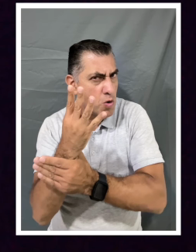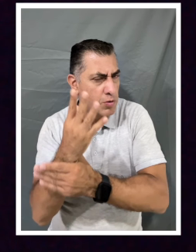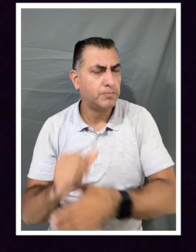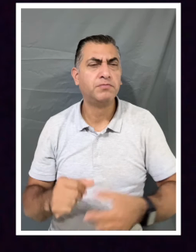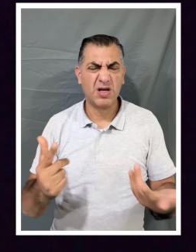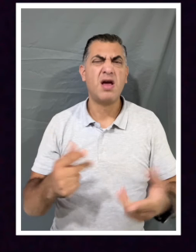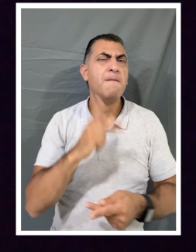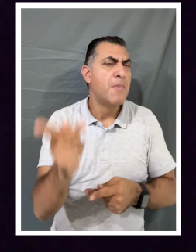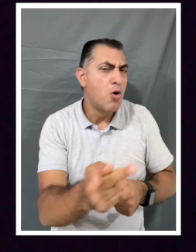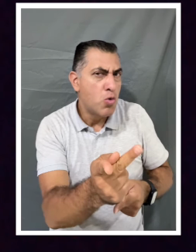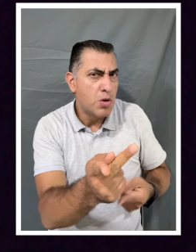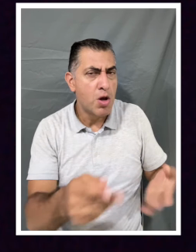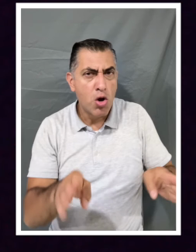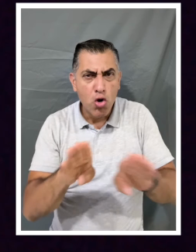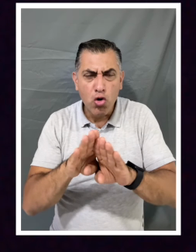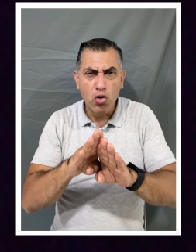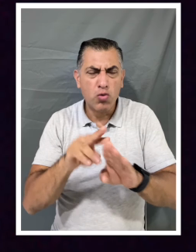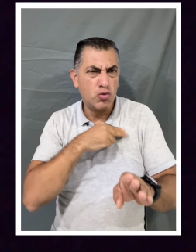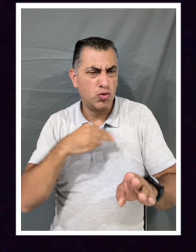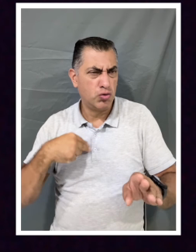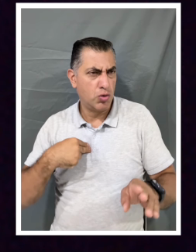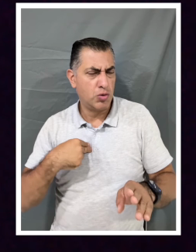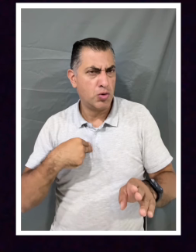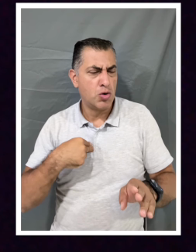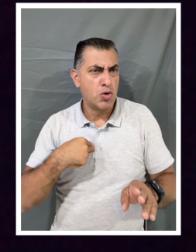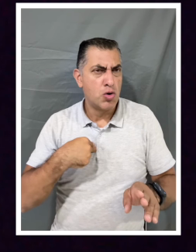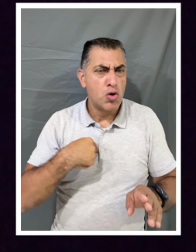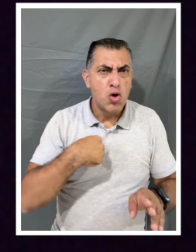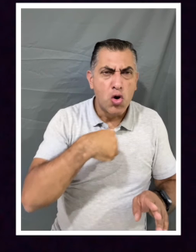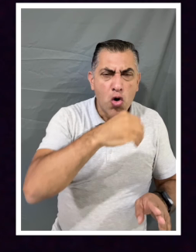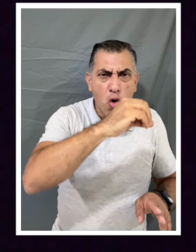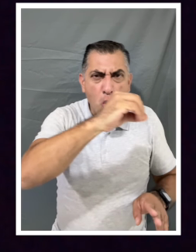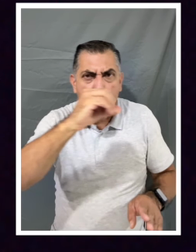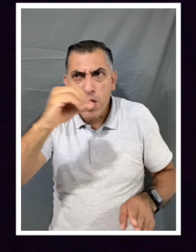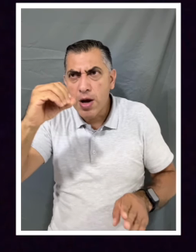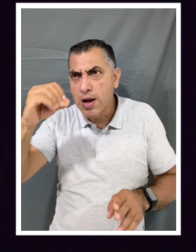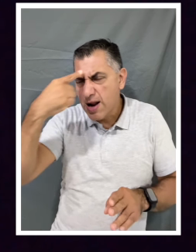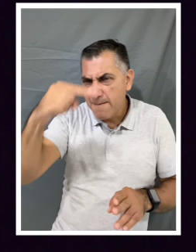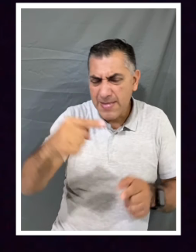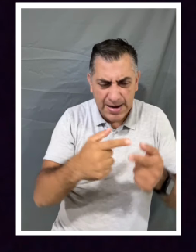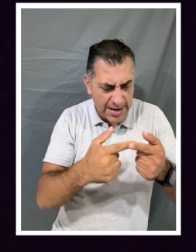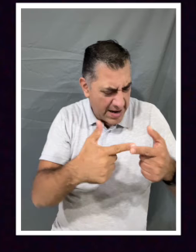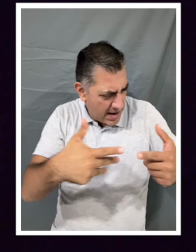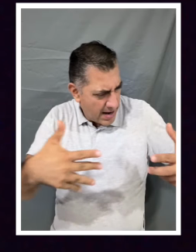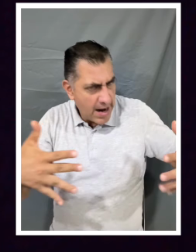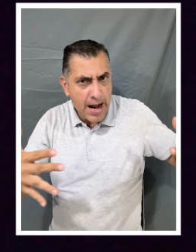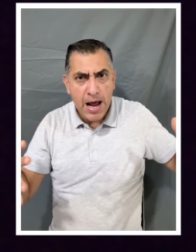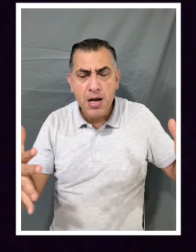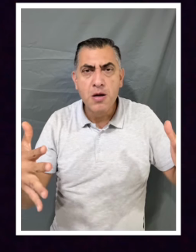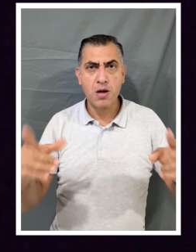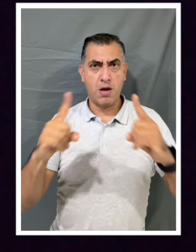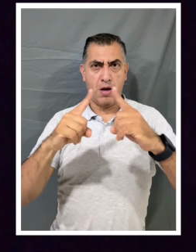que te hagas esta pregunta cómo podemos organizarnos para que sigamos siendo una gran iglesia Cómo podemos